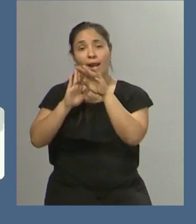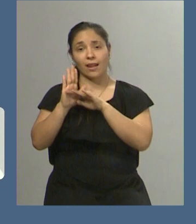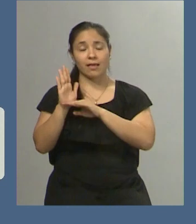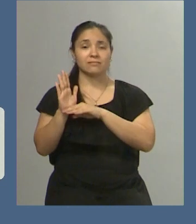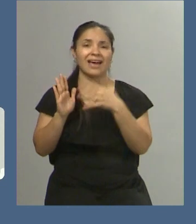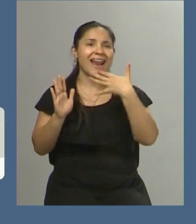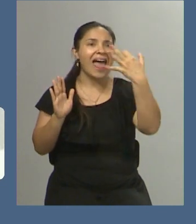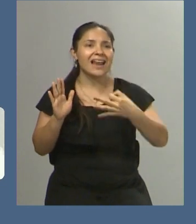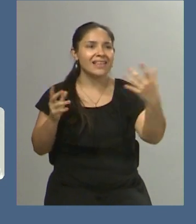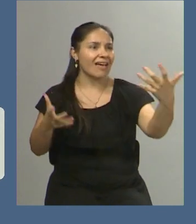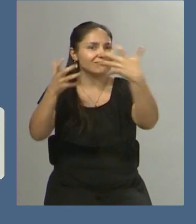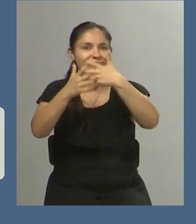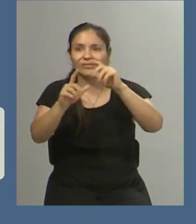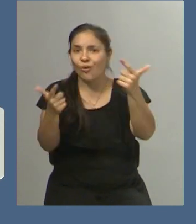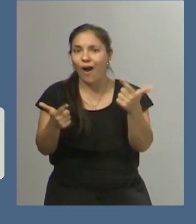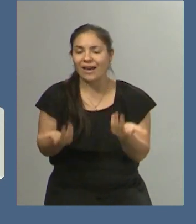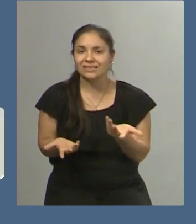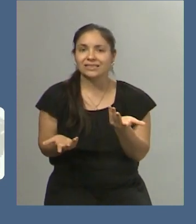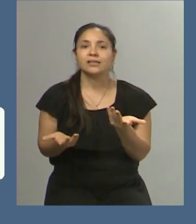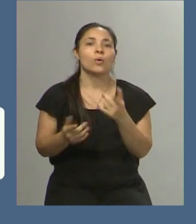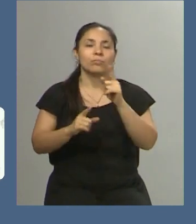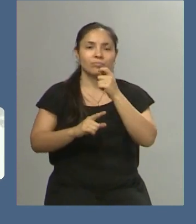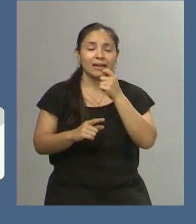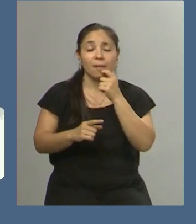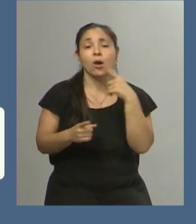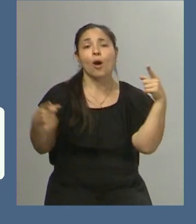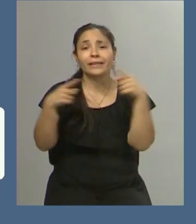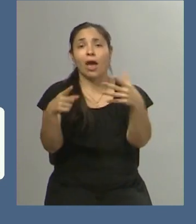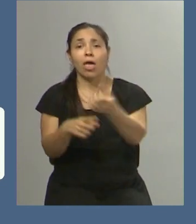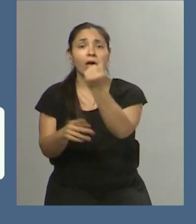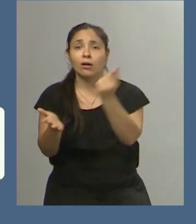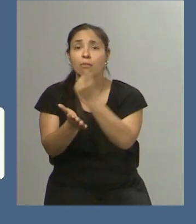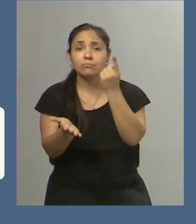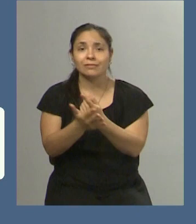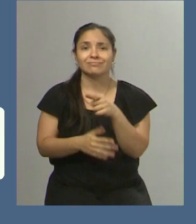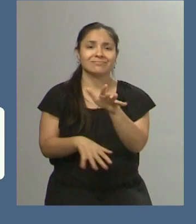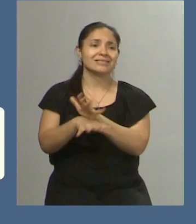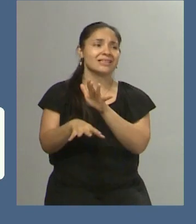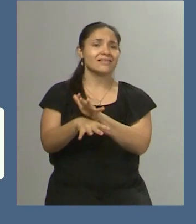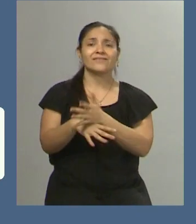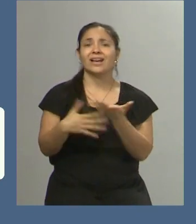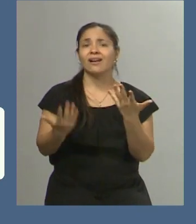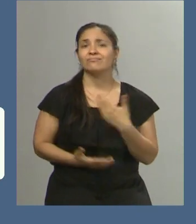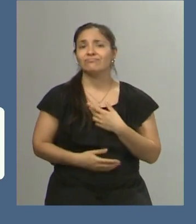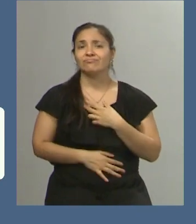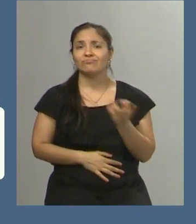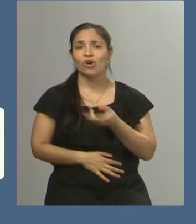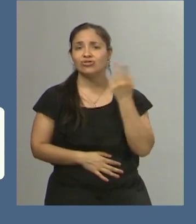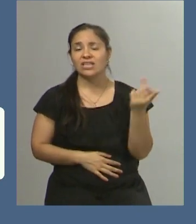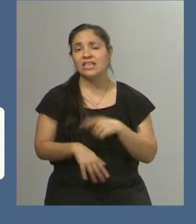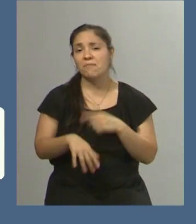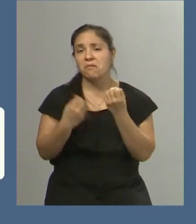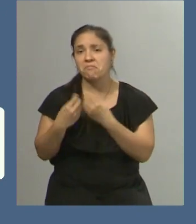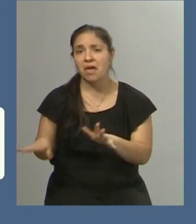la realidad y que no producen resultados, estamos tirándonos tiros al pie, estamos perdiendo el tiempo,